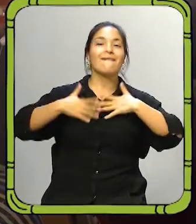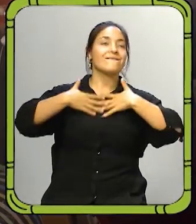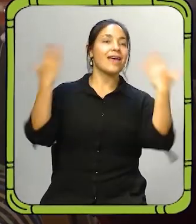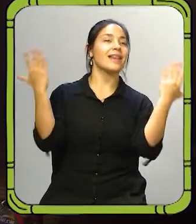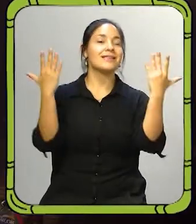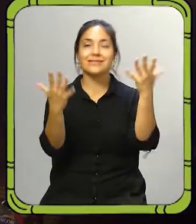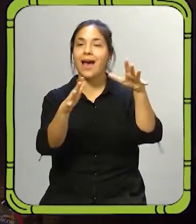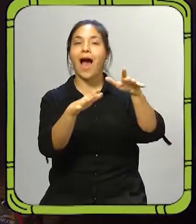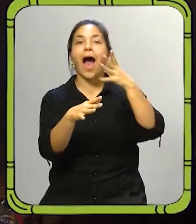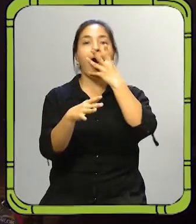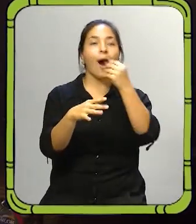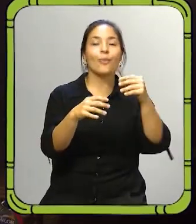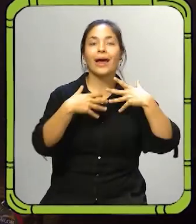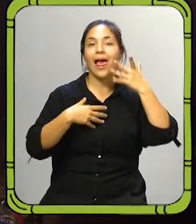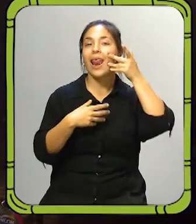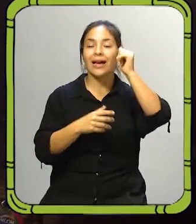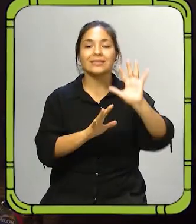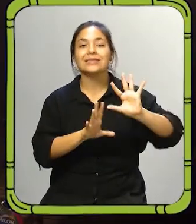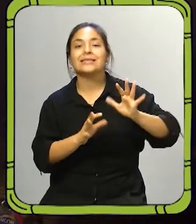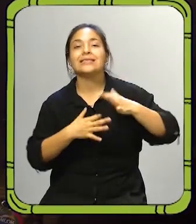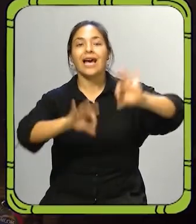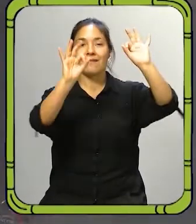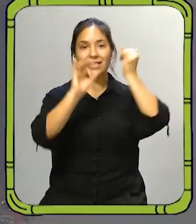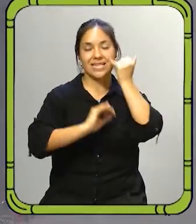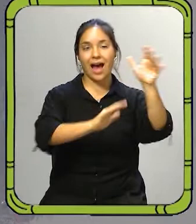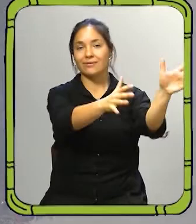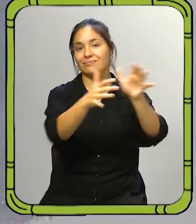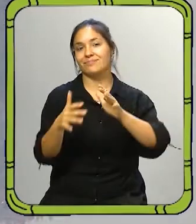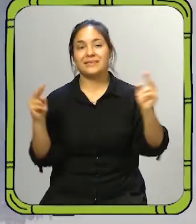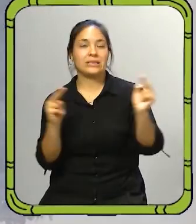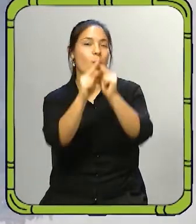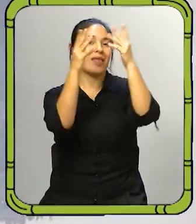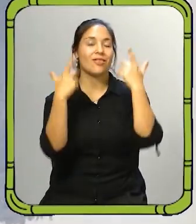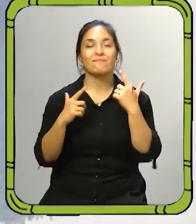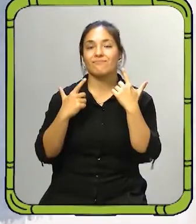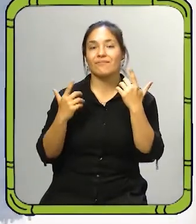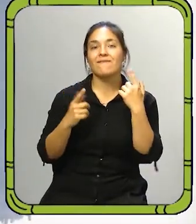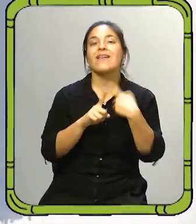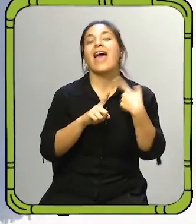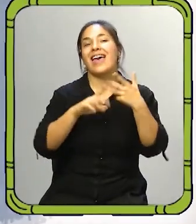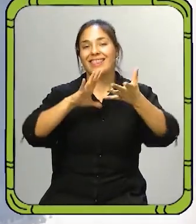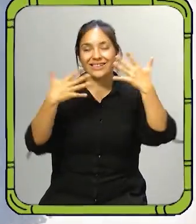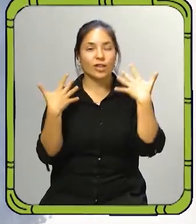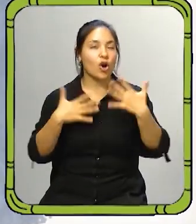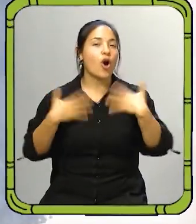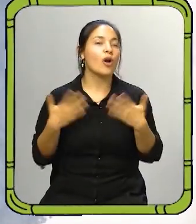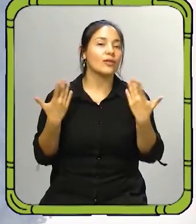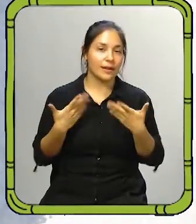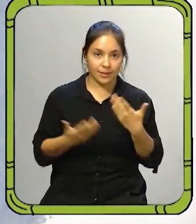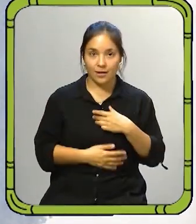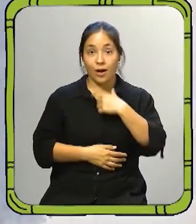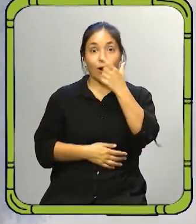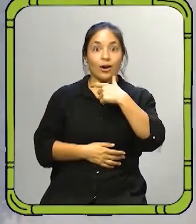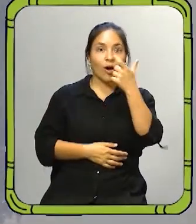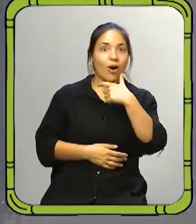dentro de la casa, la abuela fue rescatada de su encierro y durante el rato todos festejaron el reencuentro. Los ojitos de lobo, imagínate, rojitos